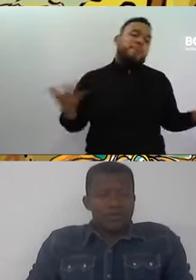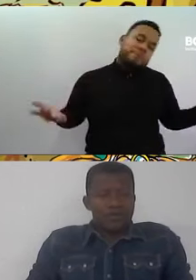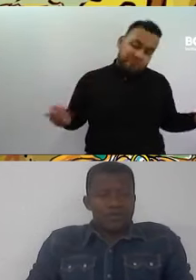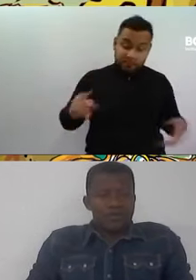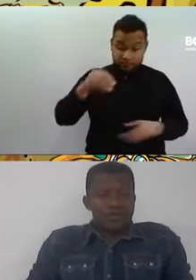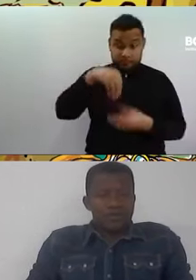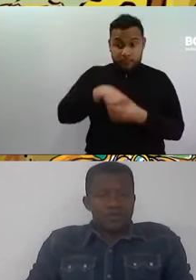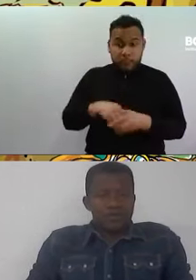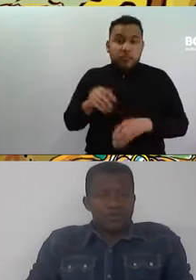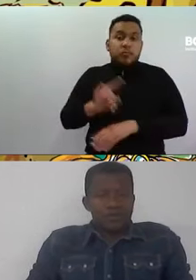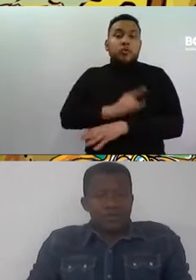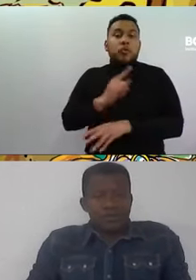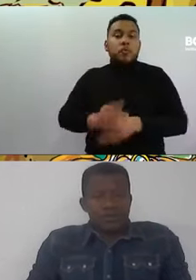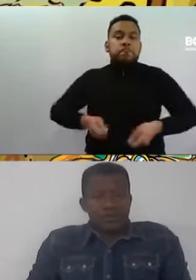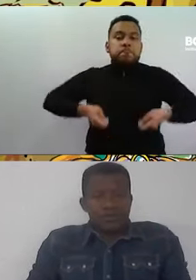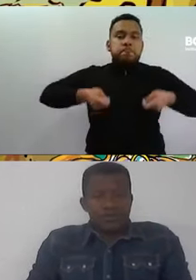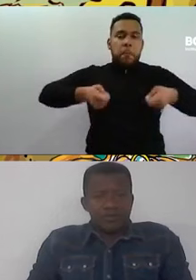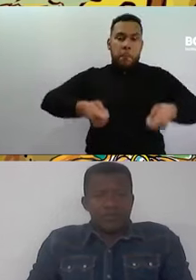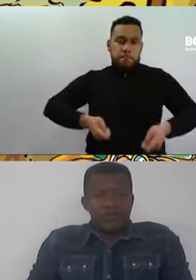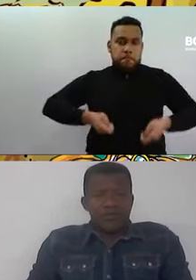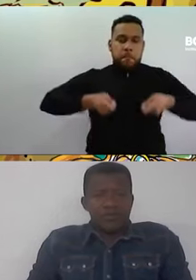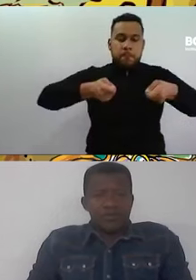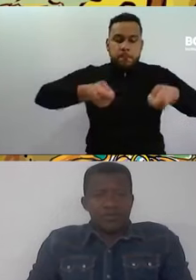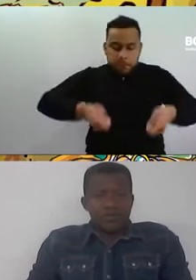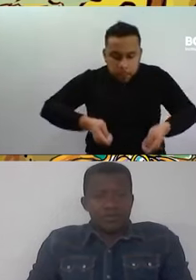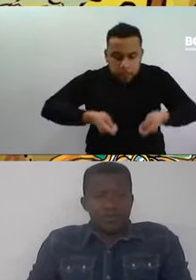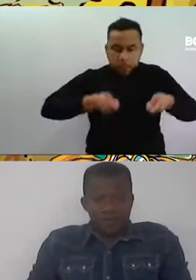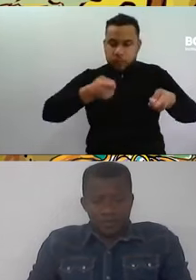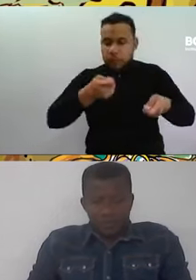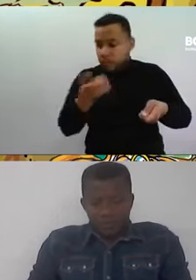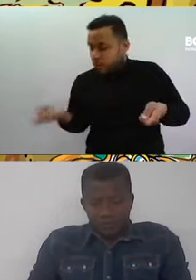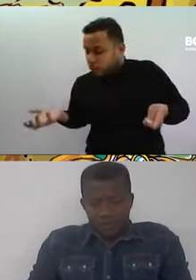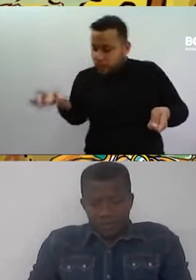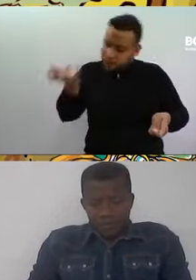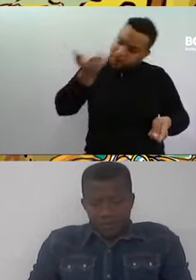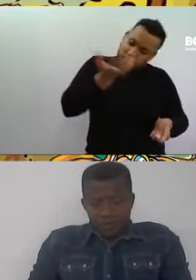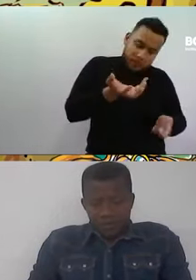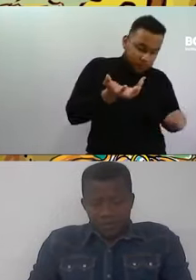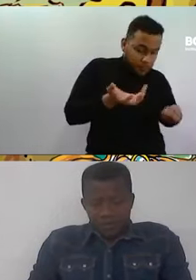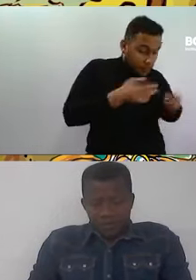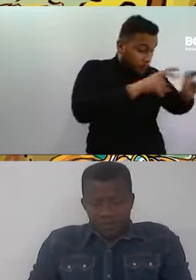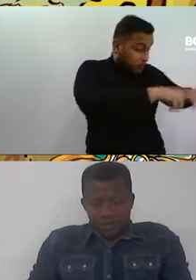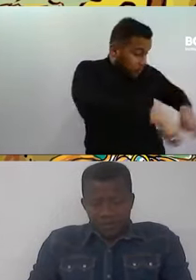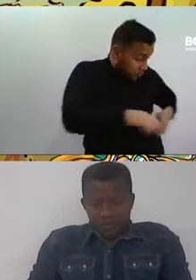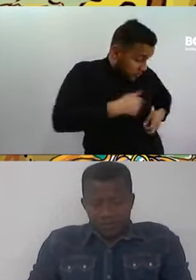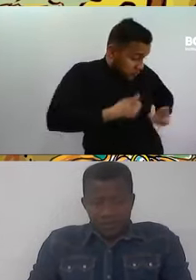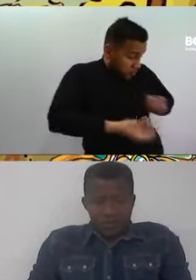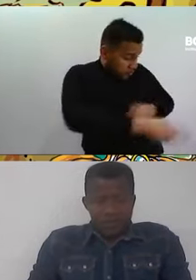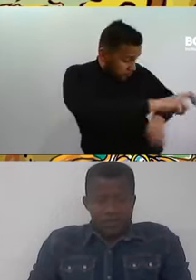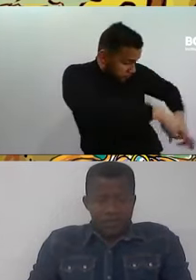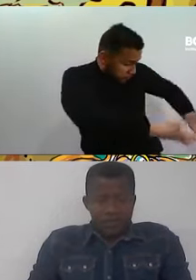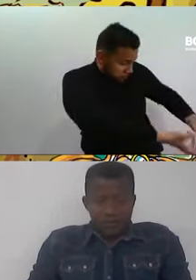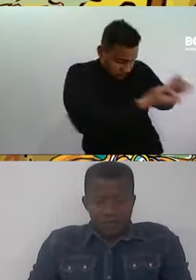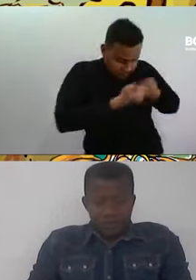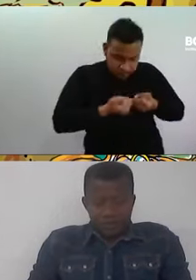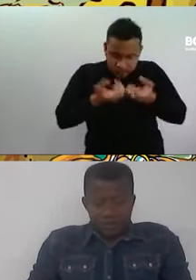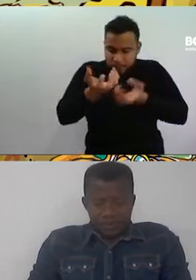que utilizamos para trasladar los productos que se cosechan en nuestra comunidad. ¿Y cómo no motivarme